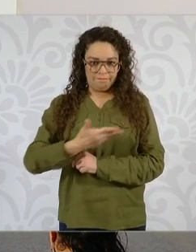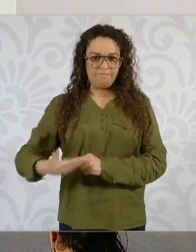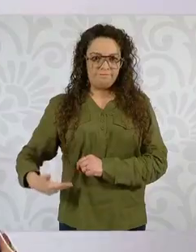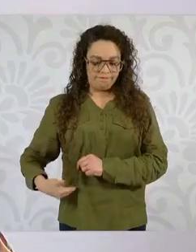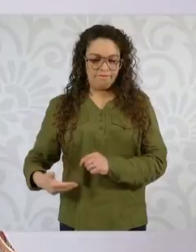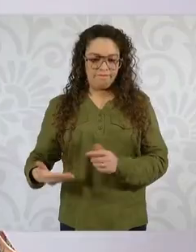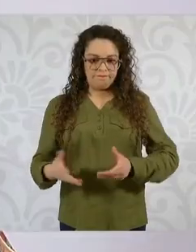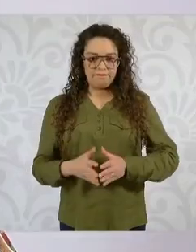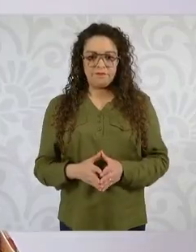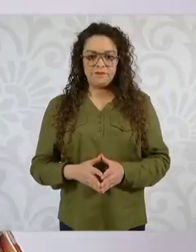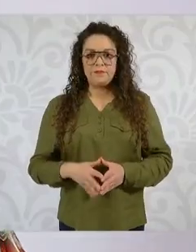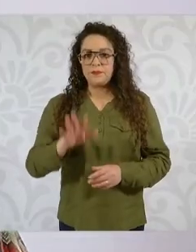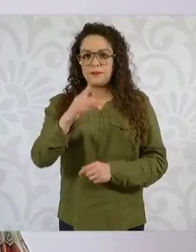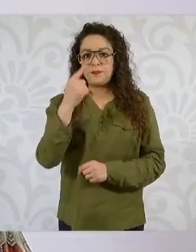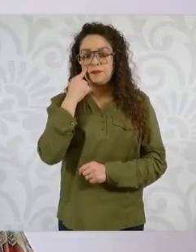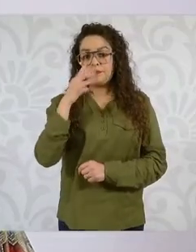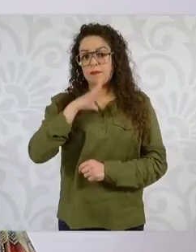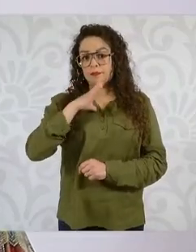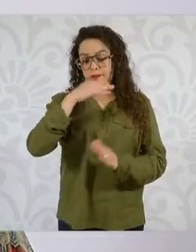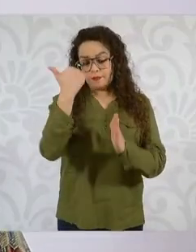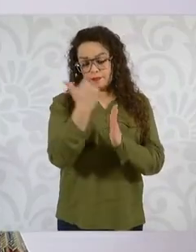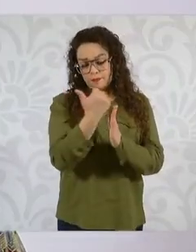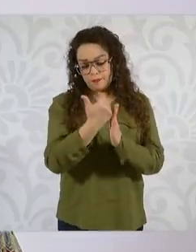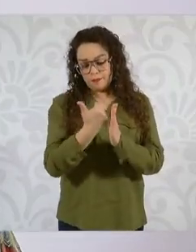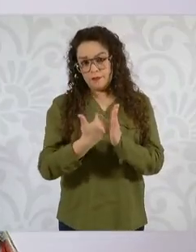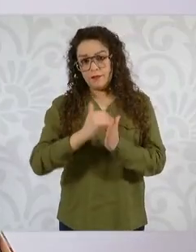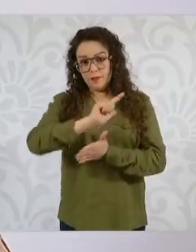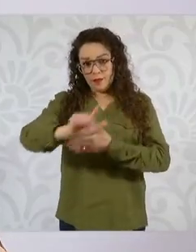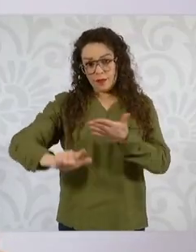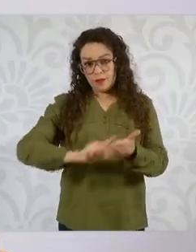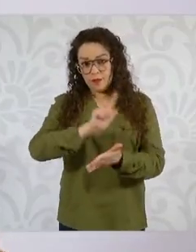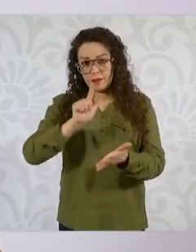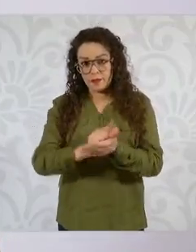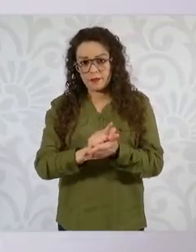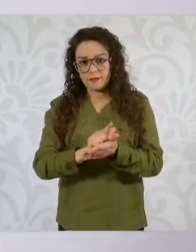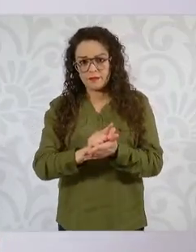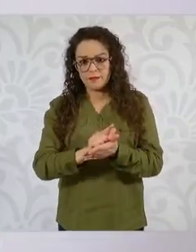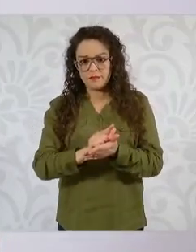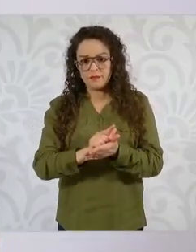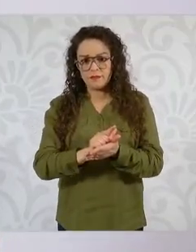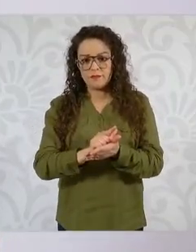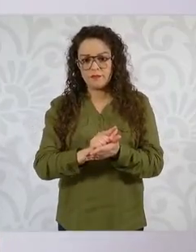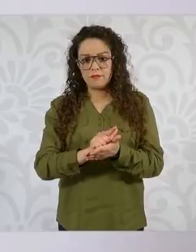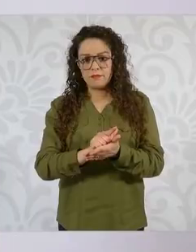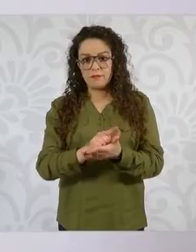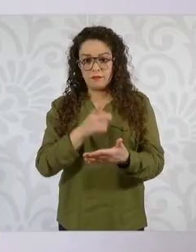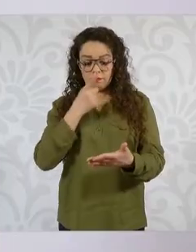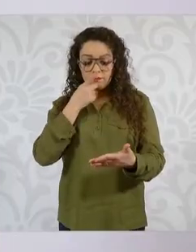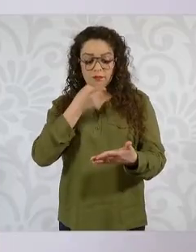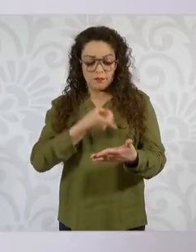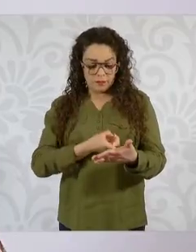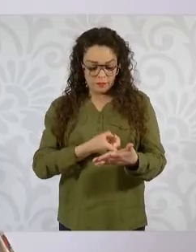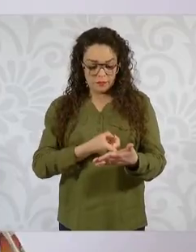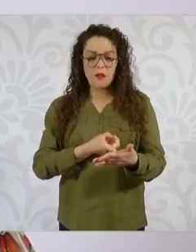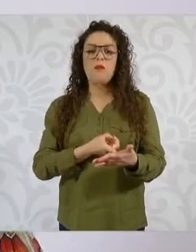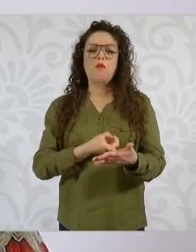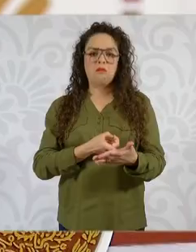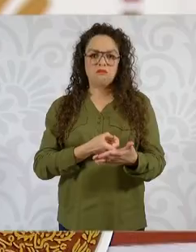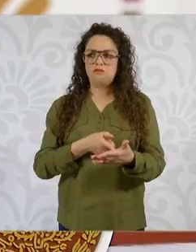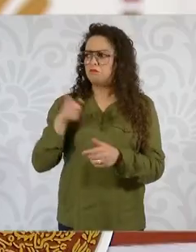jurídicos por los cuales es totalmente improcedente lo que están